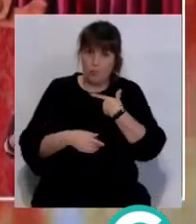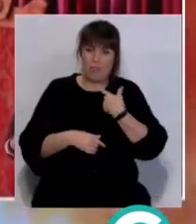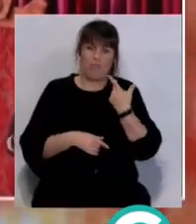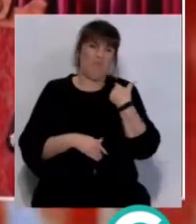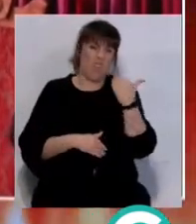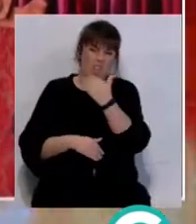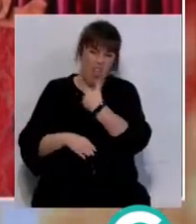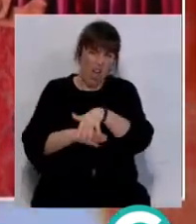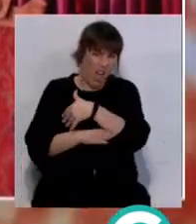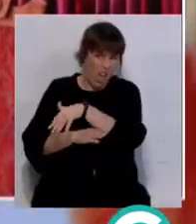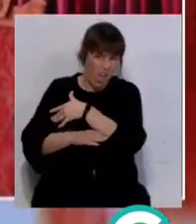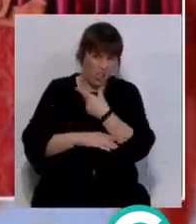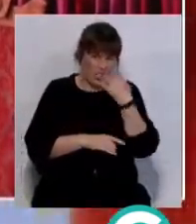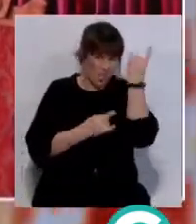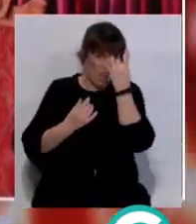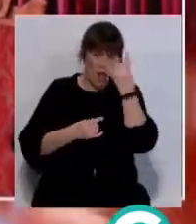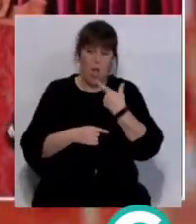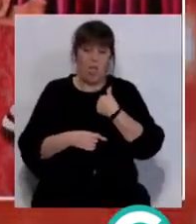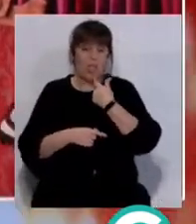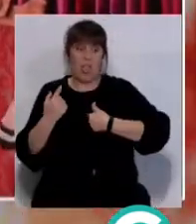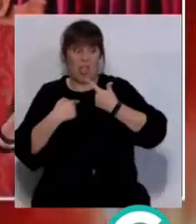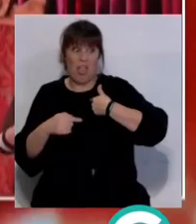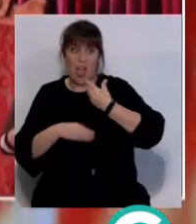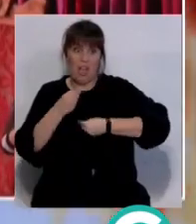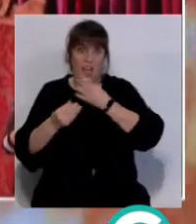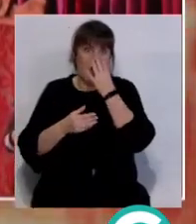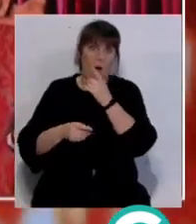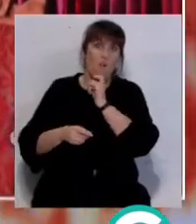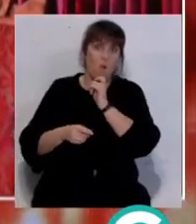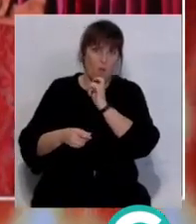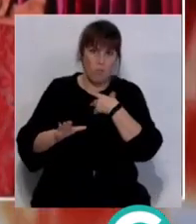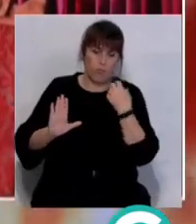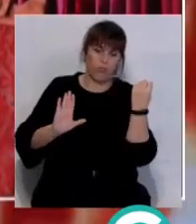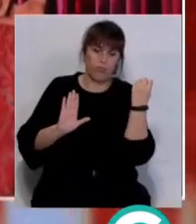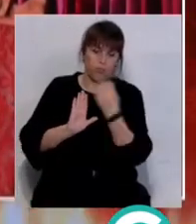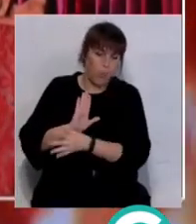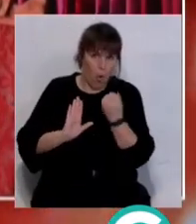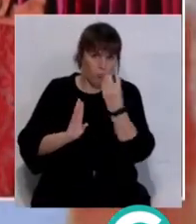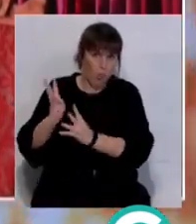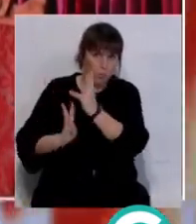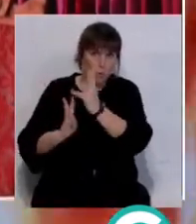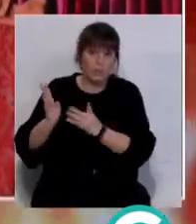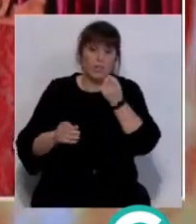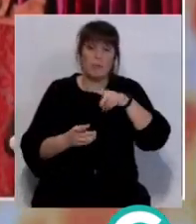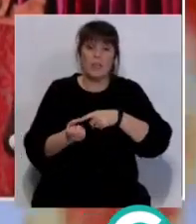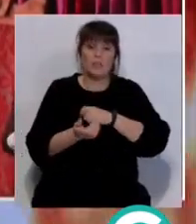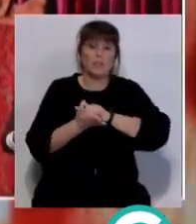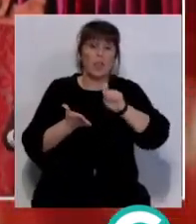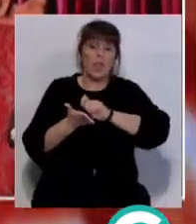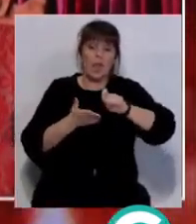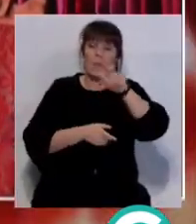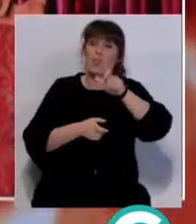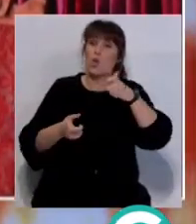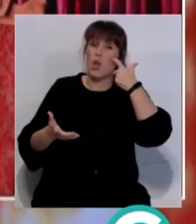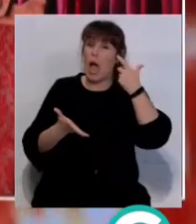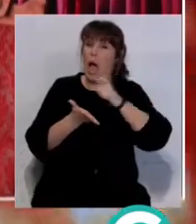calle, los que nos dicen a los demás cómo tenemos que hacer carnaval. Y por supuesto, a esas letras y autores que tiran